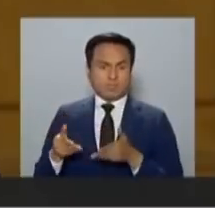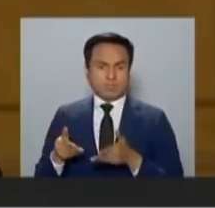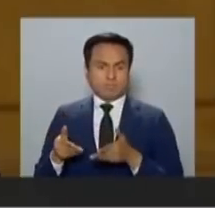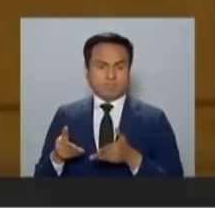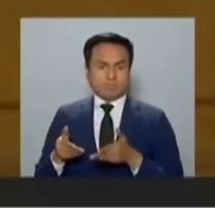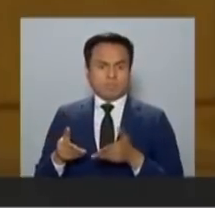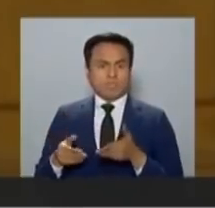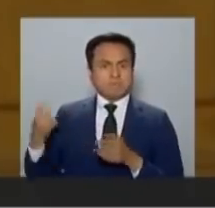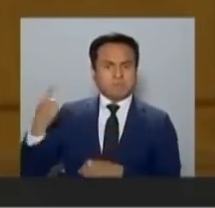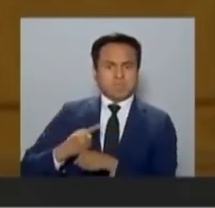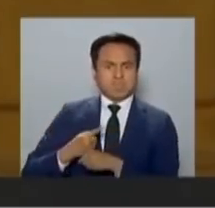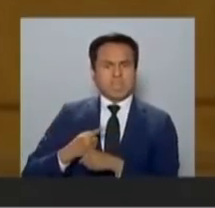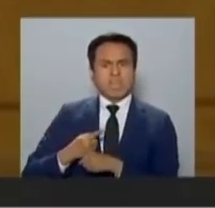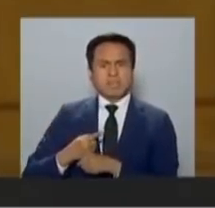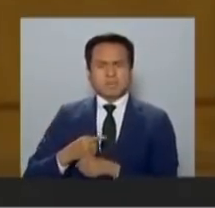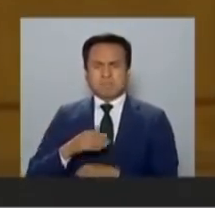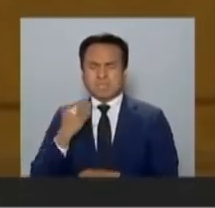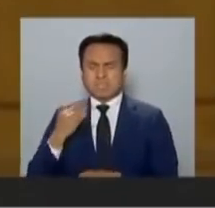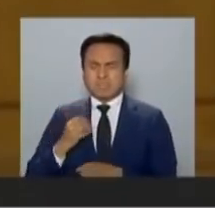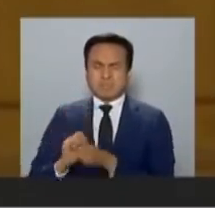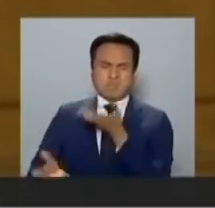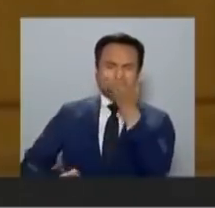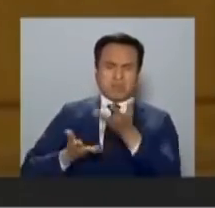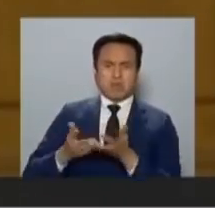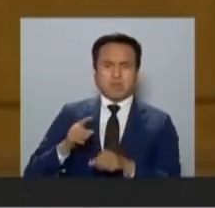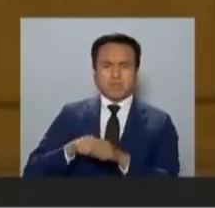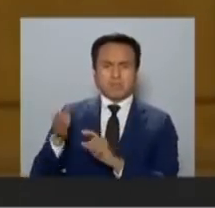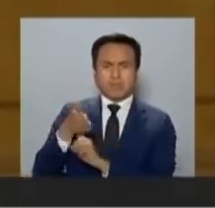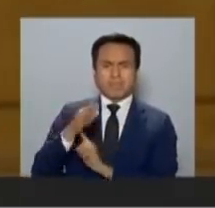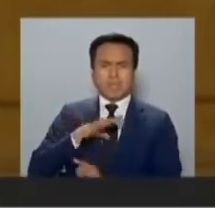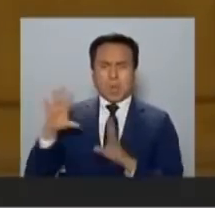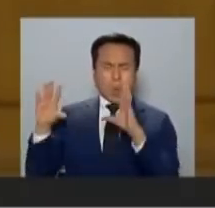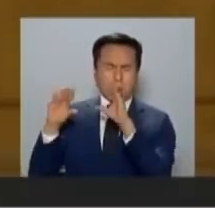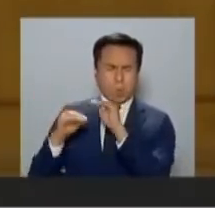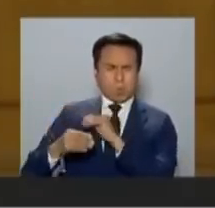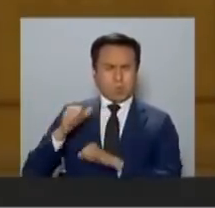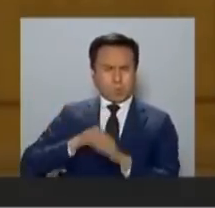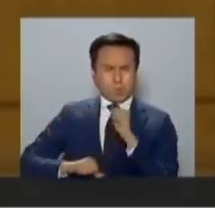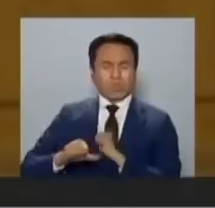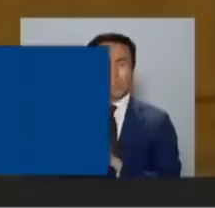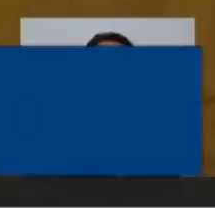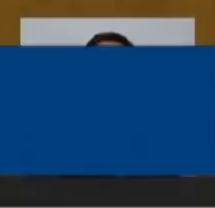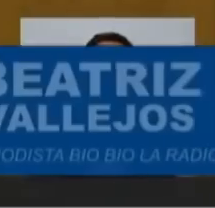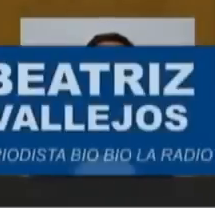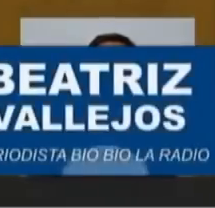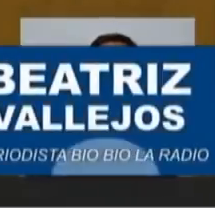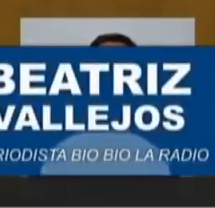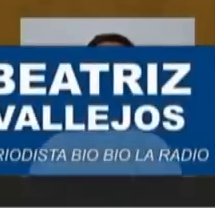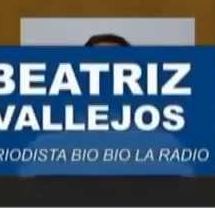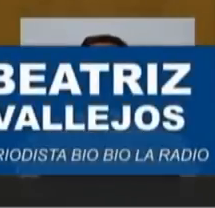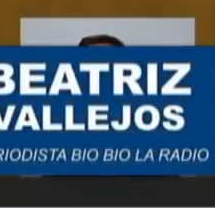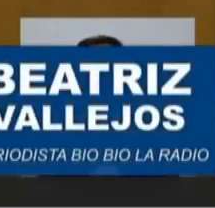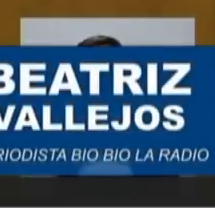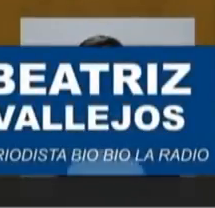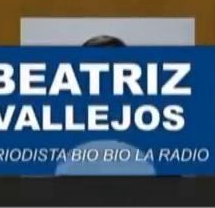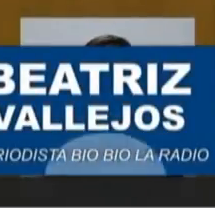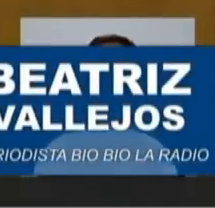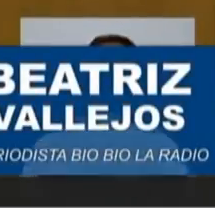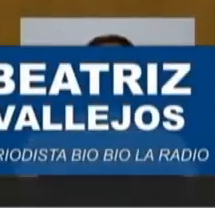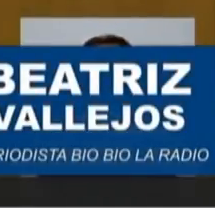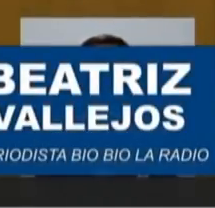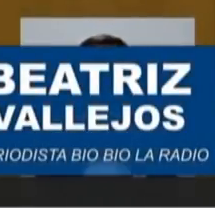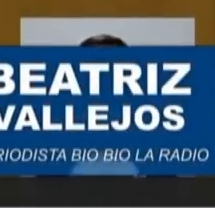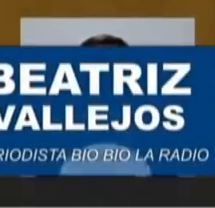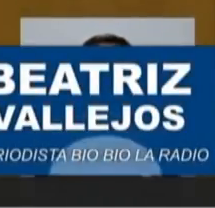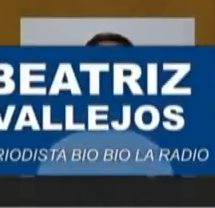los temas de la zona de sacrificio. El propósito de esta normativa es establecer un marco jurídico que